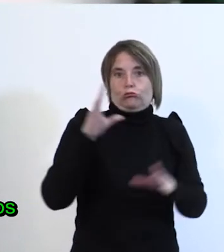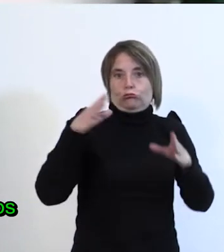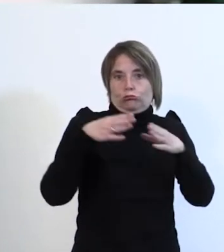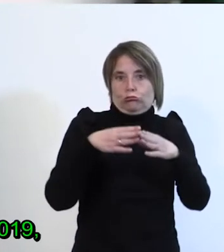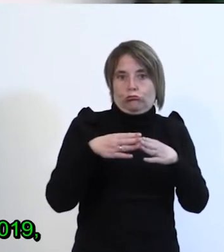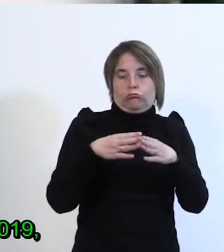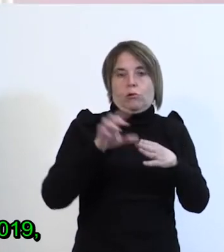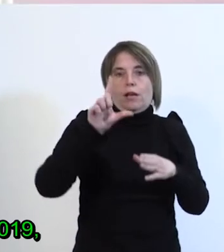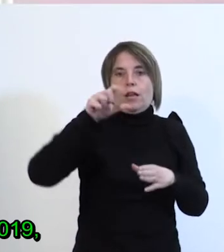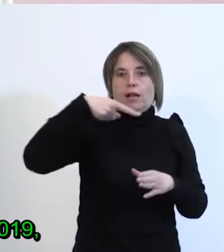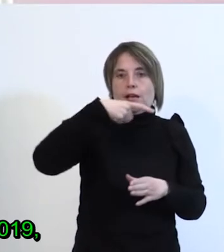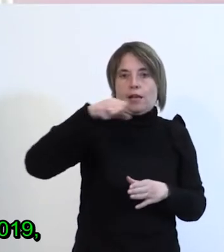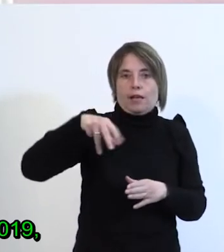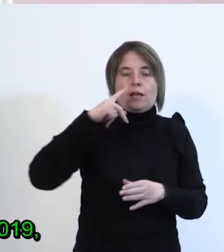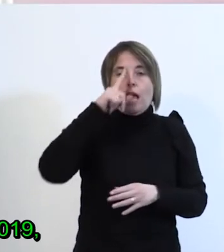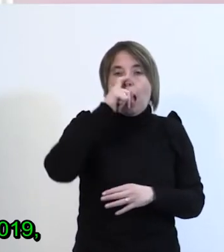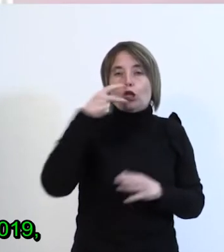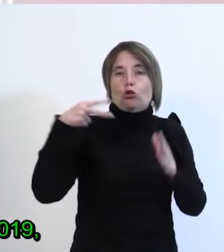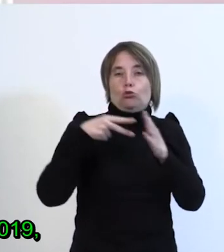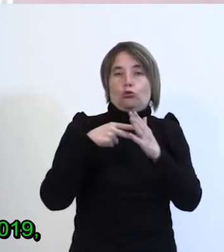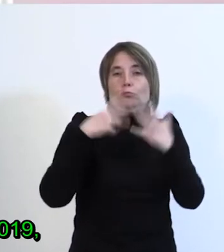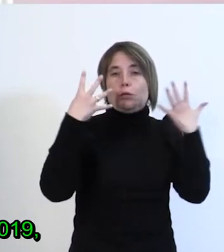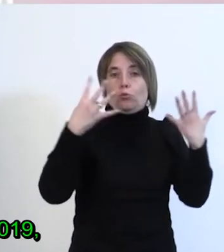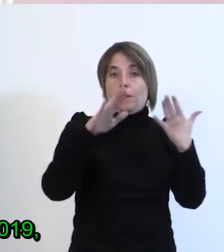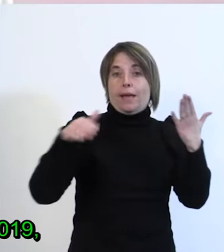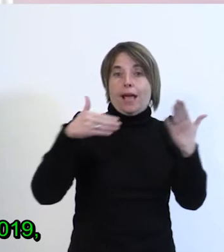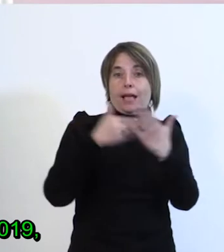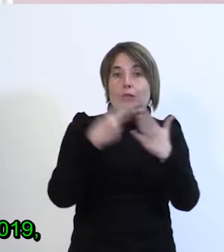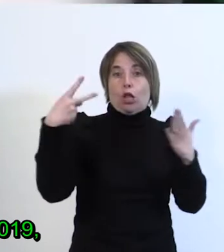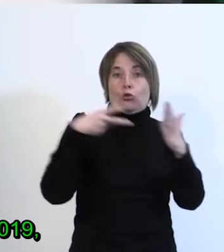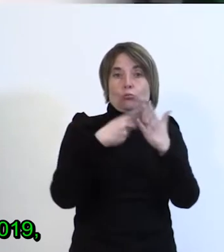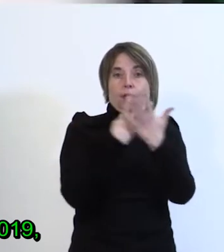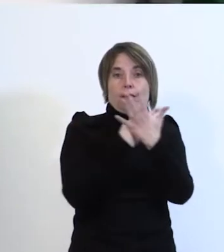FMLN, que fueron desde el 2009 hasta el